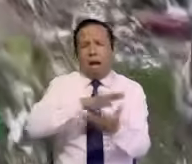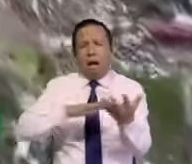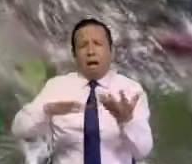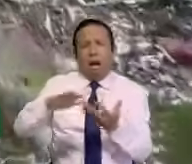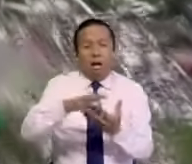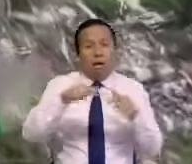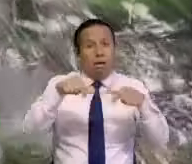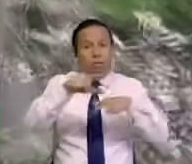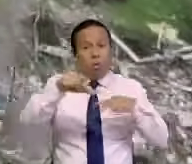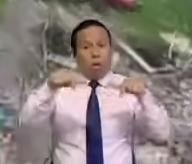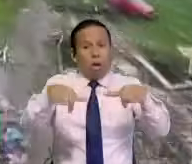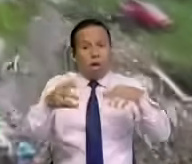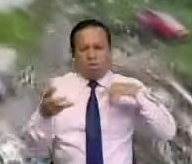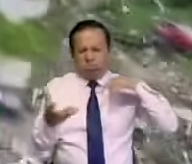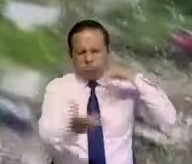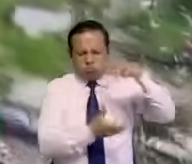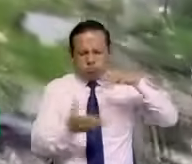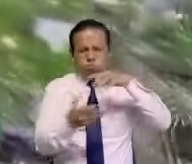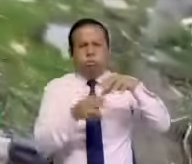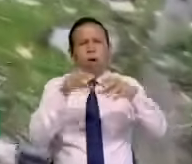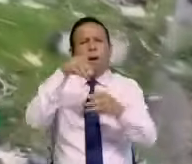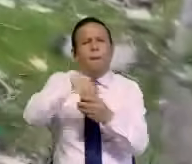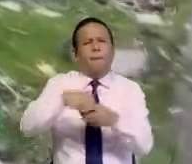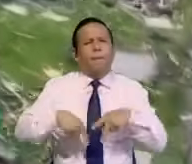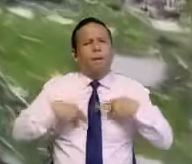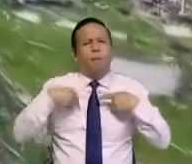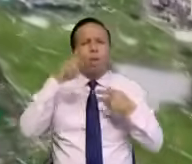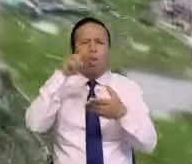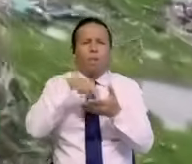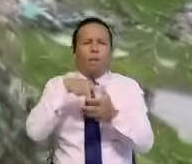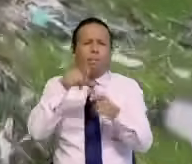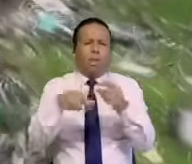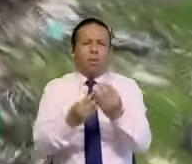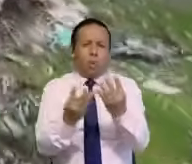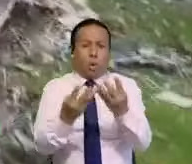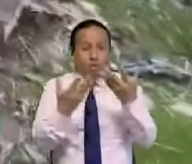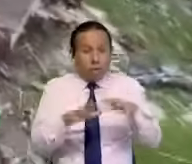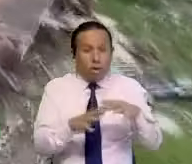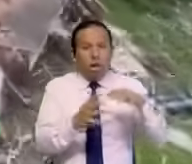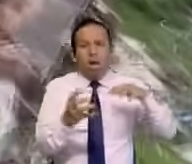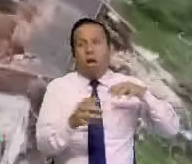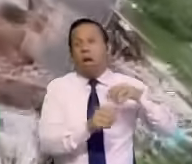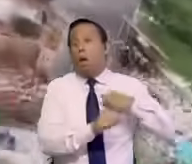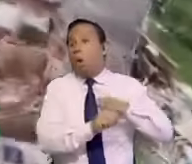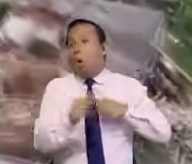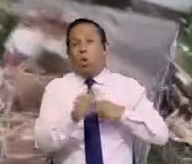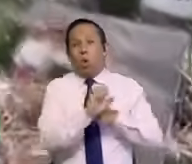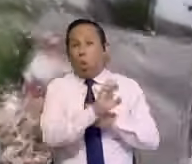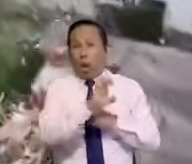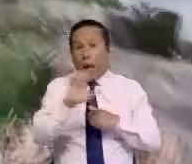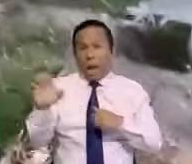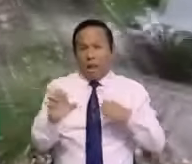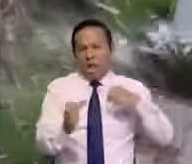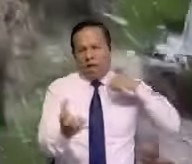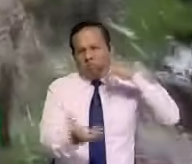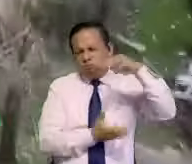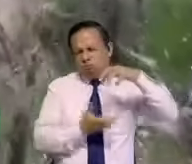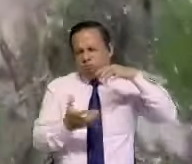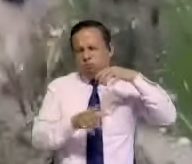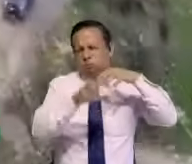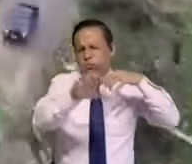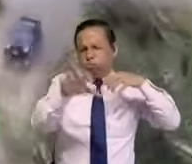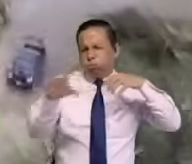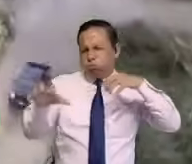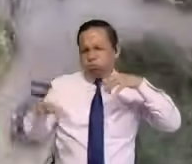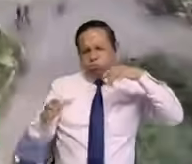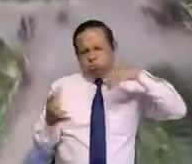esa localidad de unos 2.000 habitantes, las tormentas se desplazaron al este para castigar zonas de Illinois y Wisconsin,